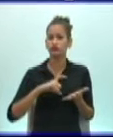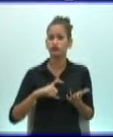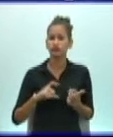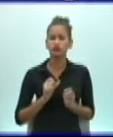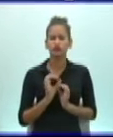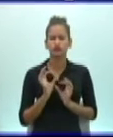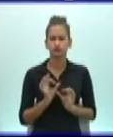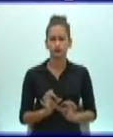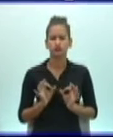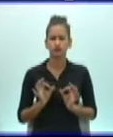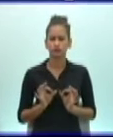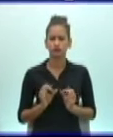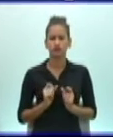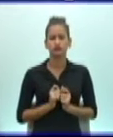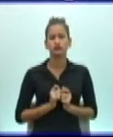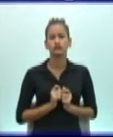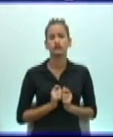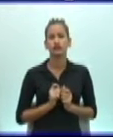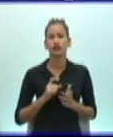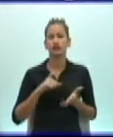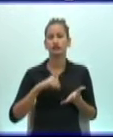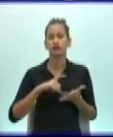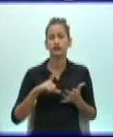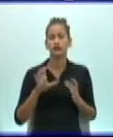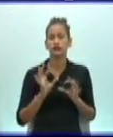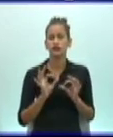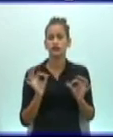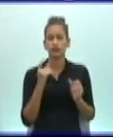precisamente del verso sencillo que vimos al